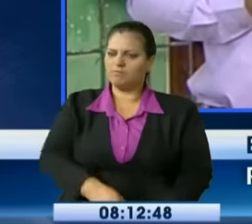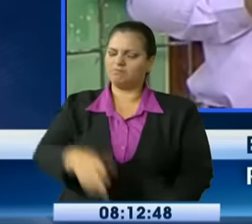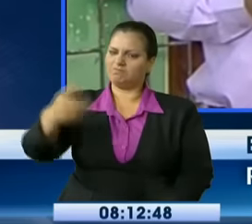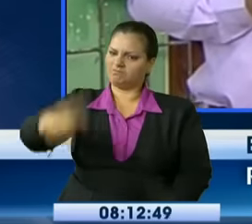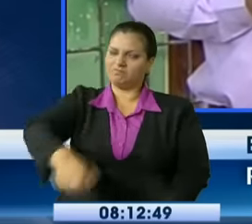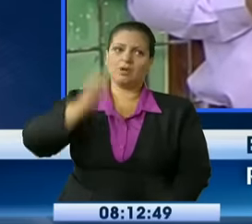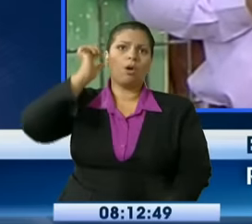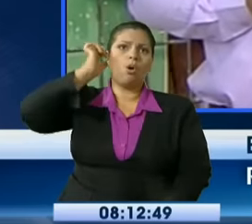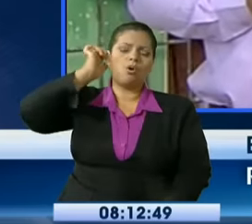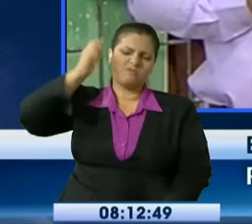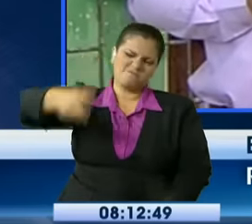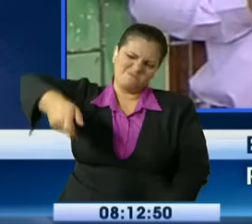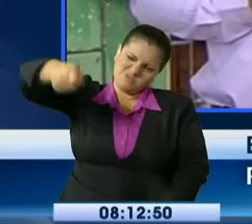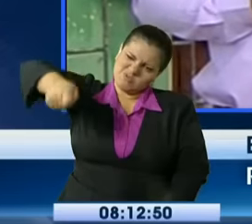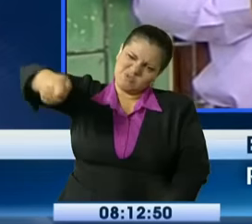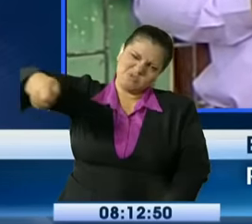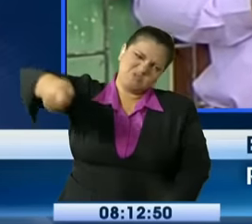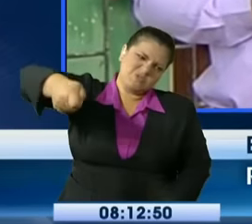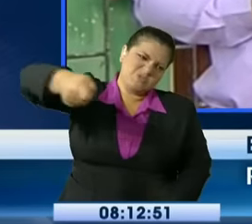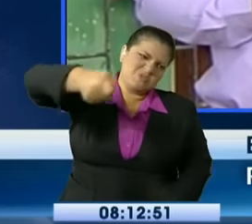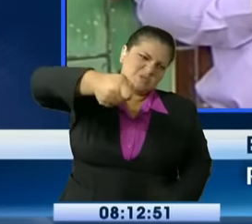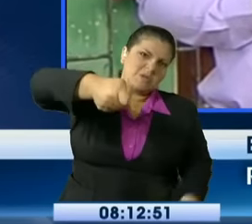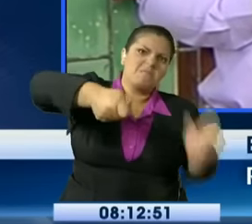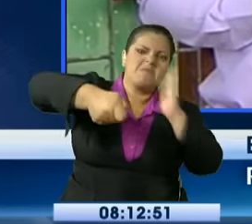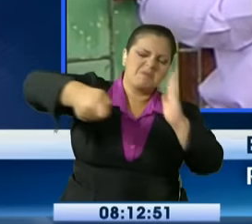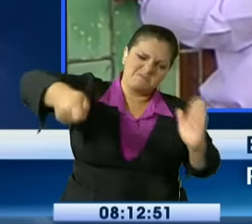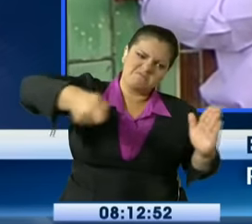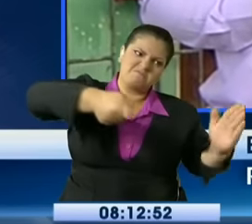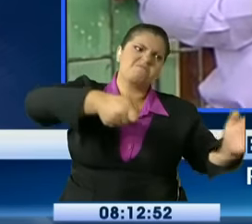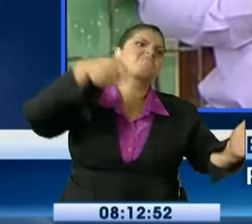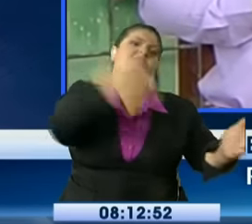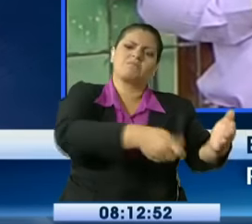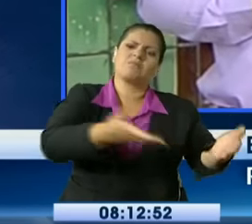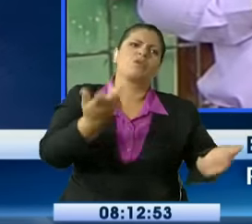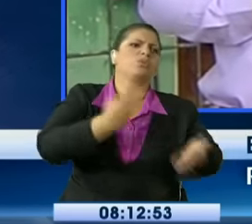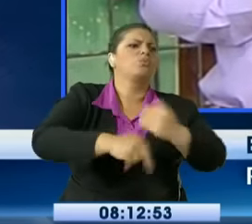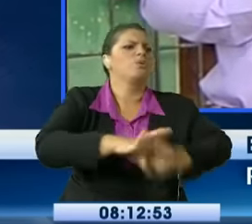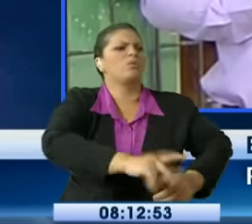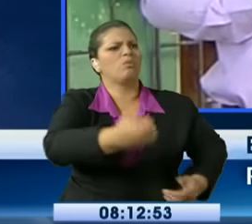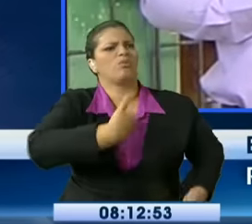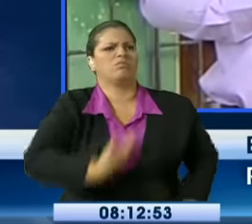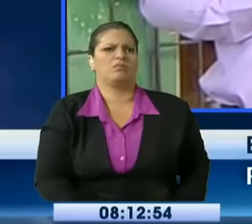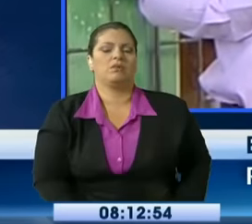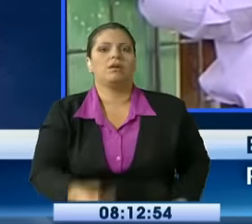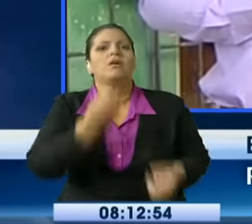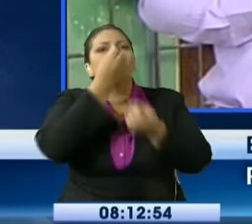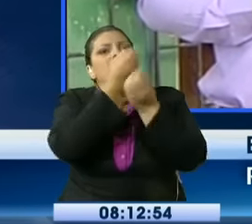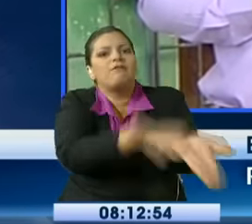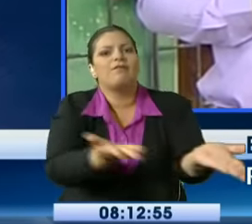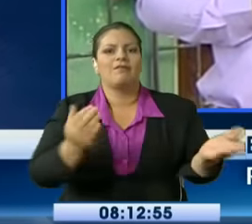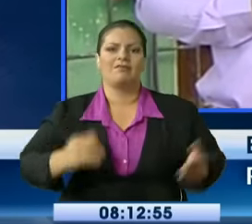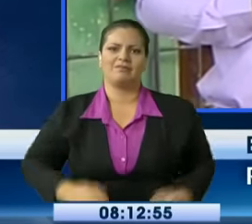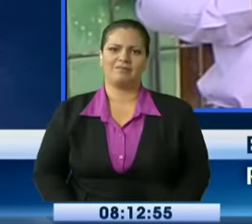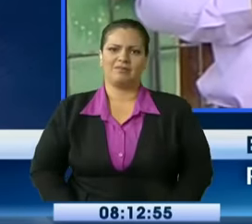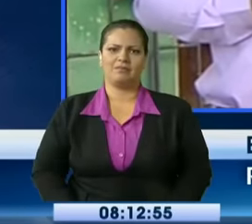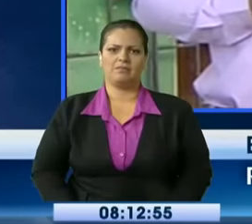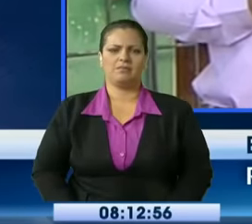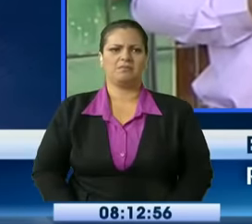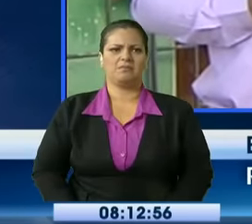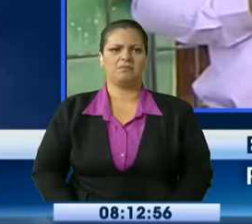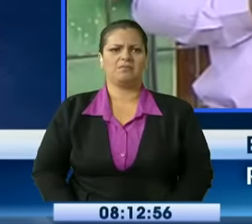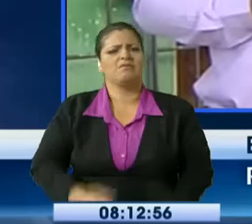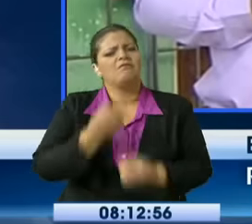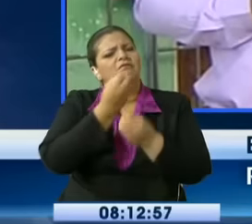vea, aquí está este malcriado haciendo lo que no debe hacer. Nada justifica lo que pasó ahí. Y tenía que